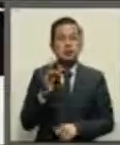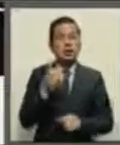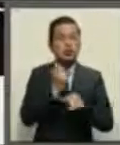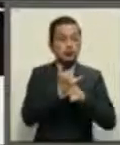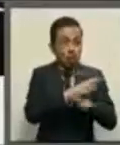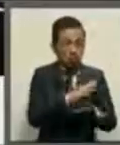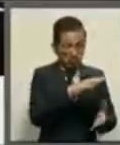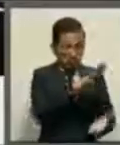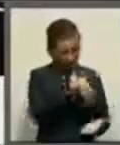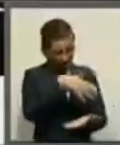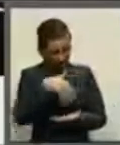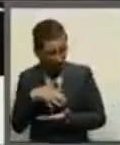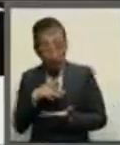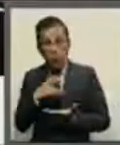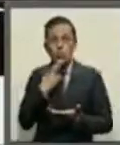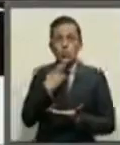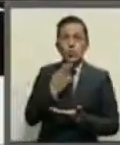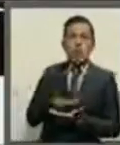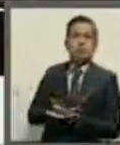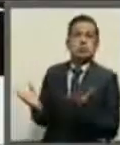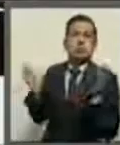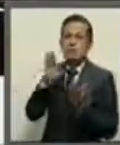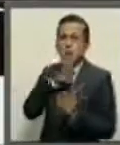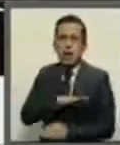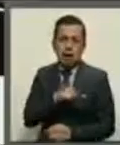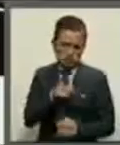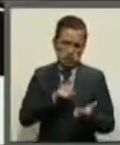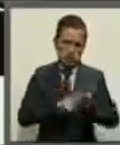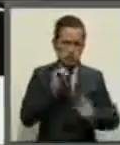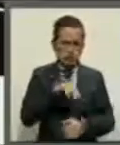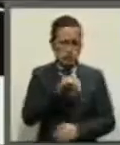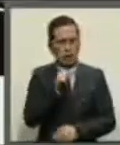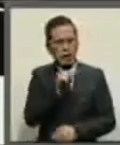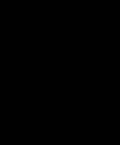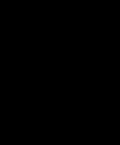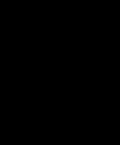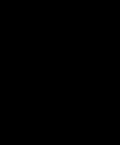de la información clasificada por el INAI. Es cuanto, señor presidente.